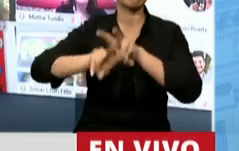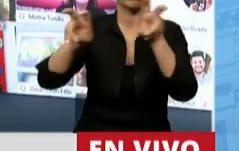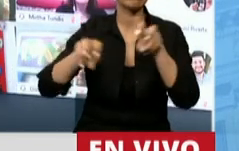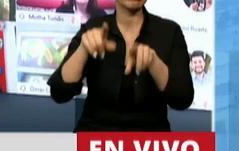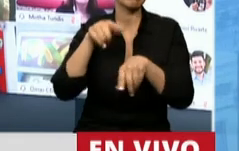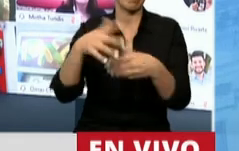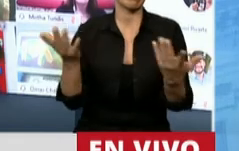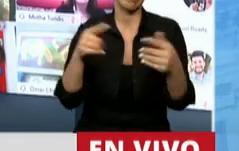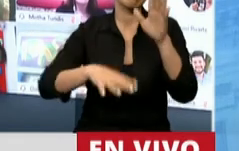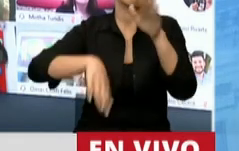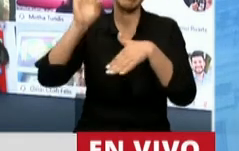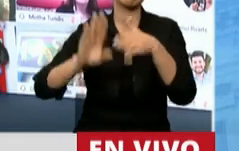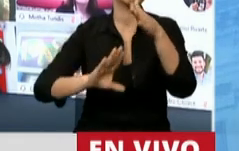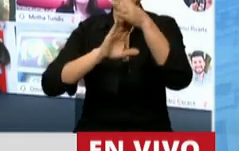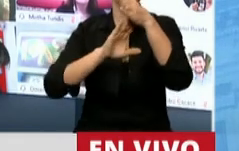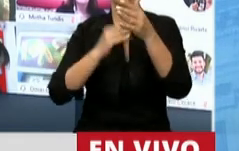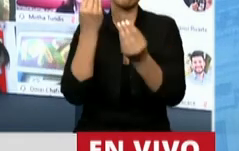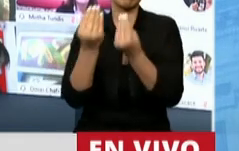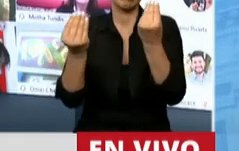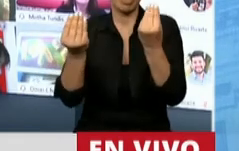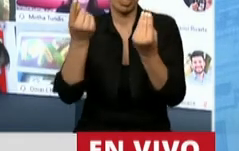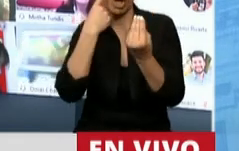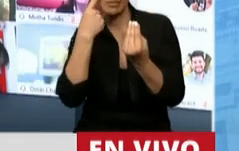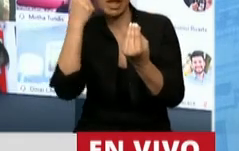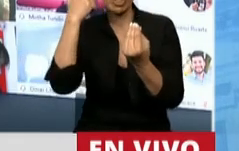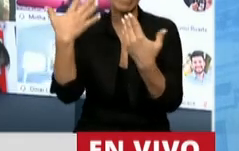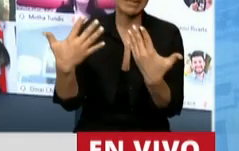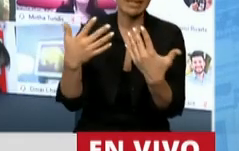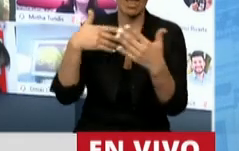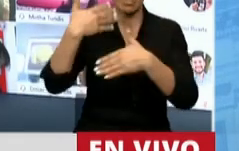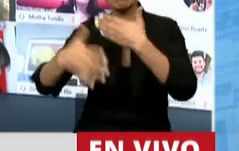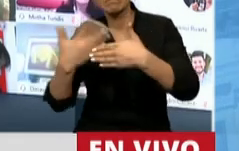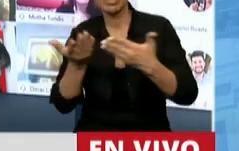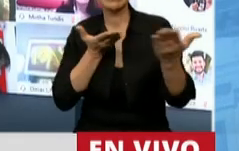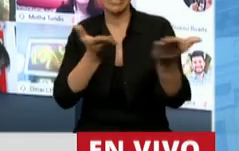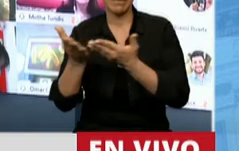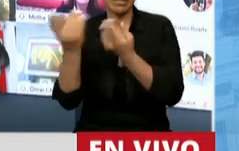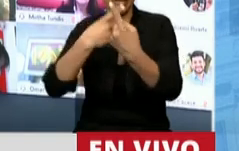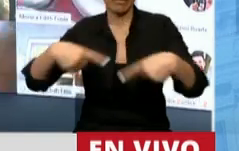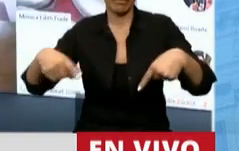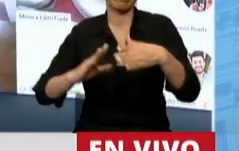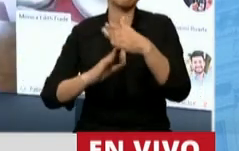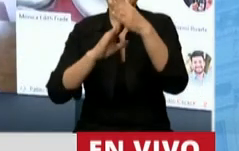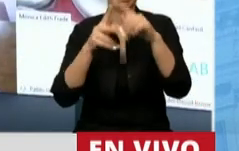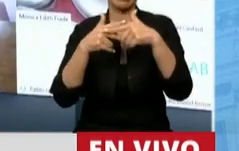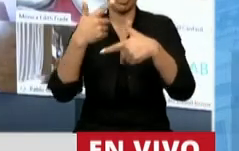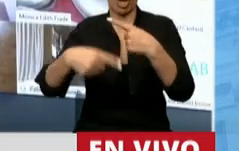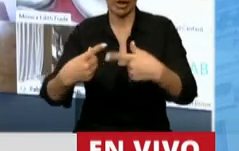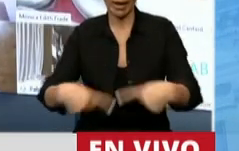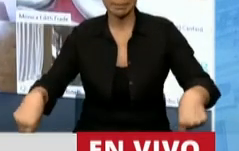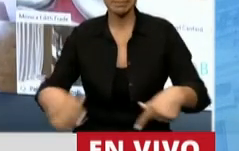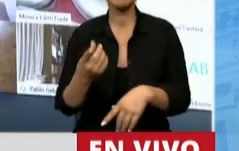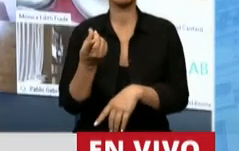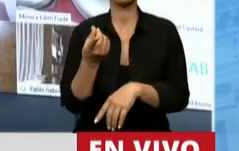es donde está la mayor capacidad en desarrollos de servicios de alta tecnología y